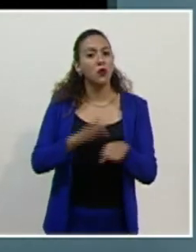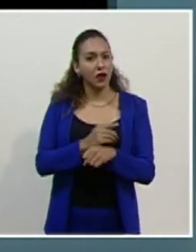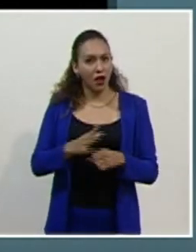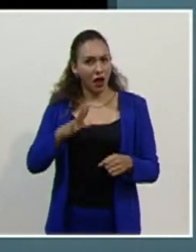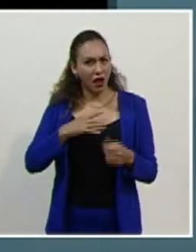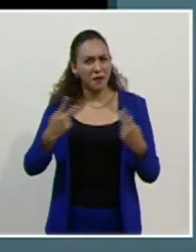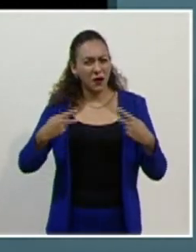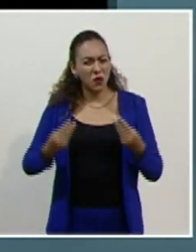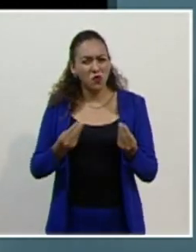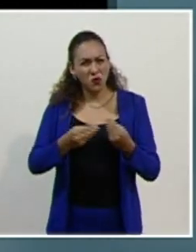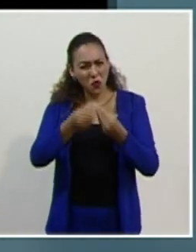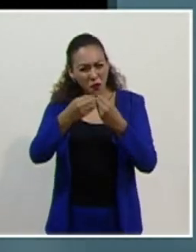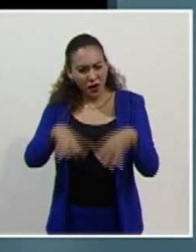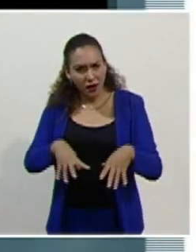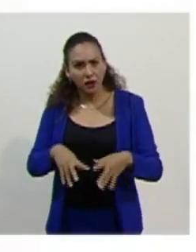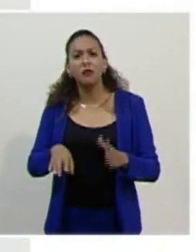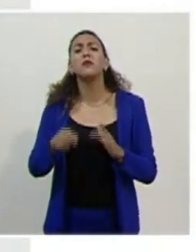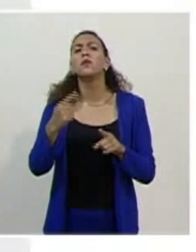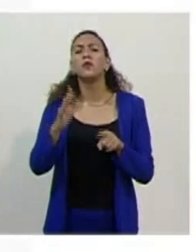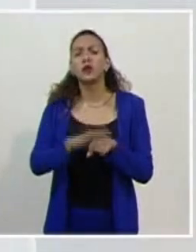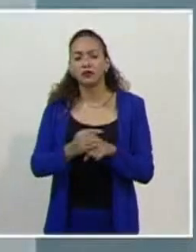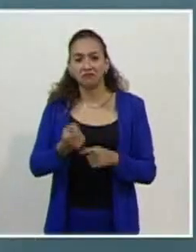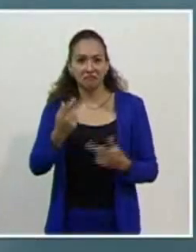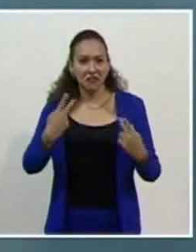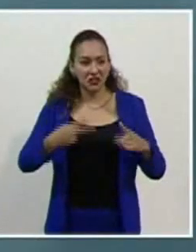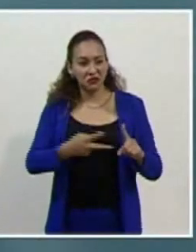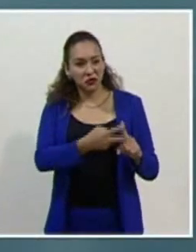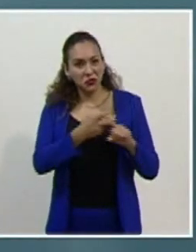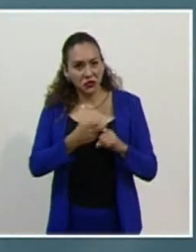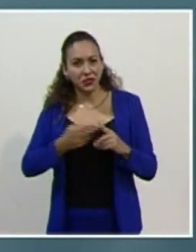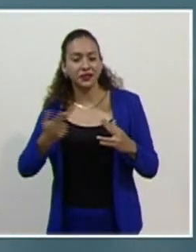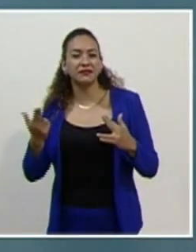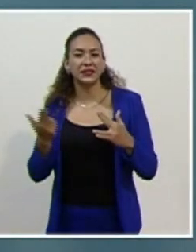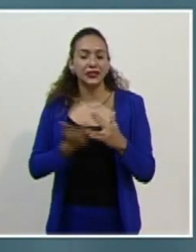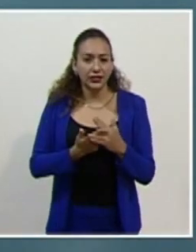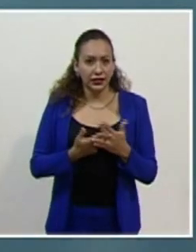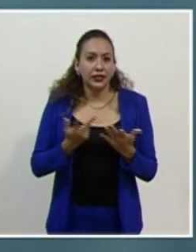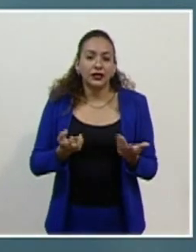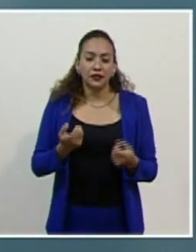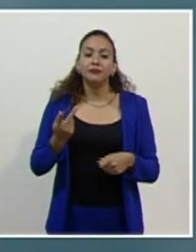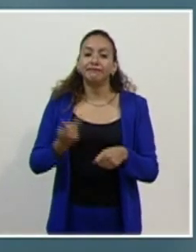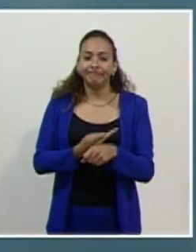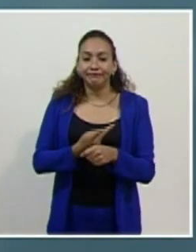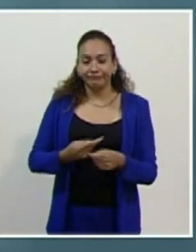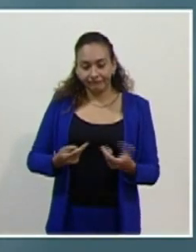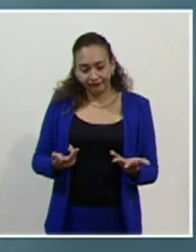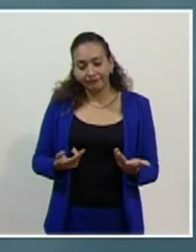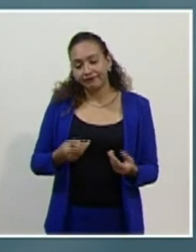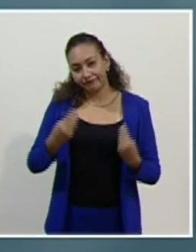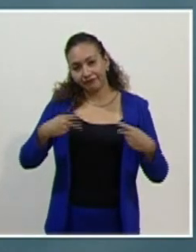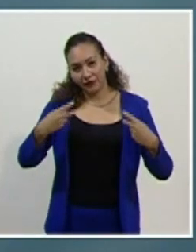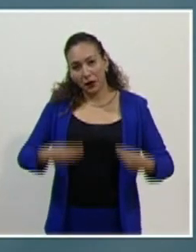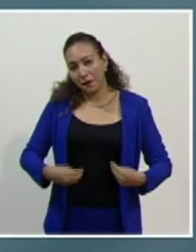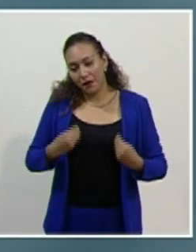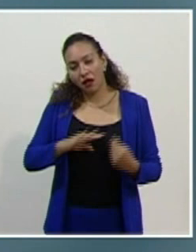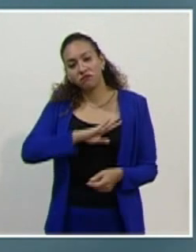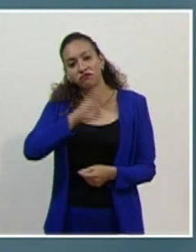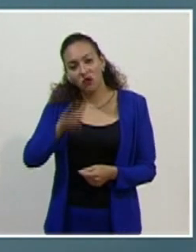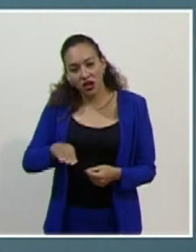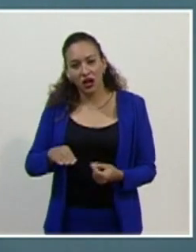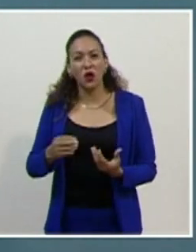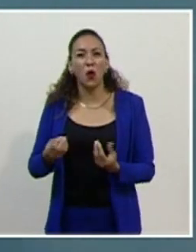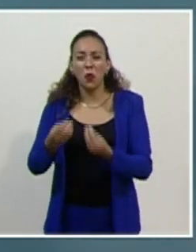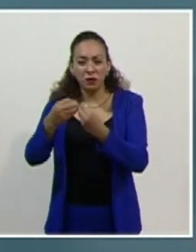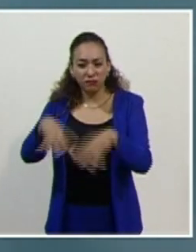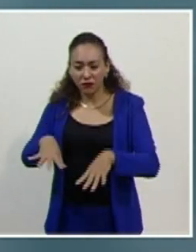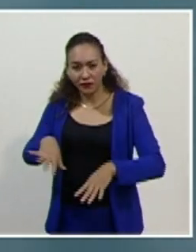forzada es una grave violación a derechos humanos que afecta de manera definitiva la vida de víctimas directas e indirectas.